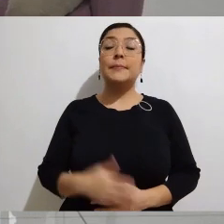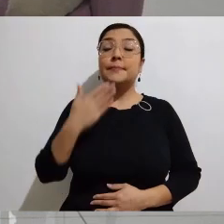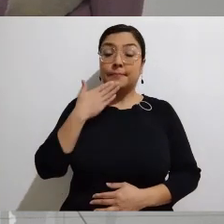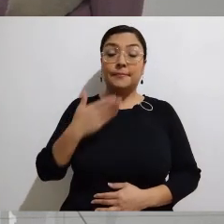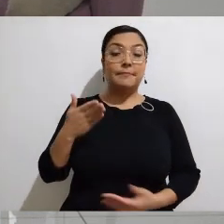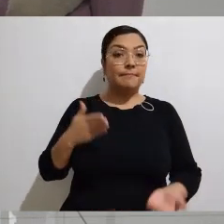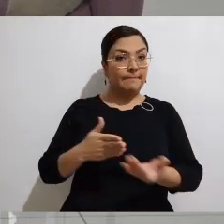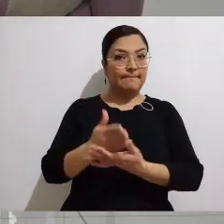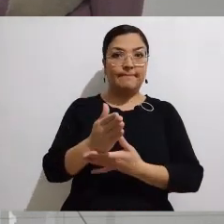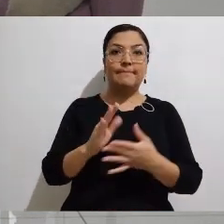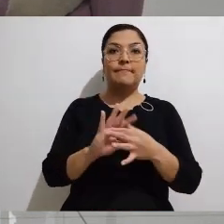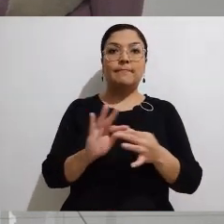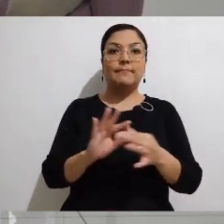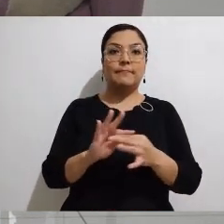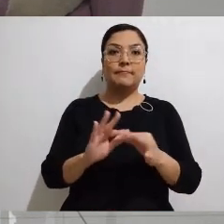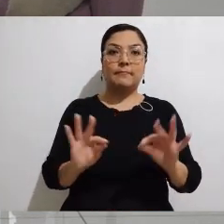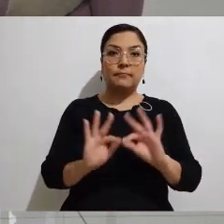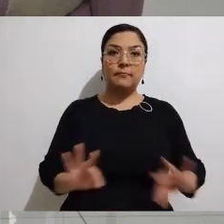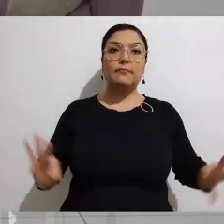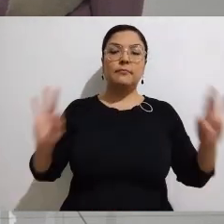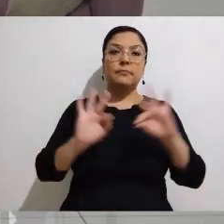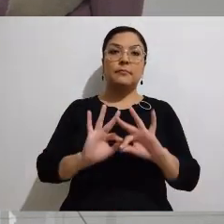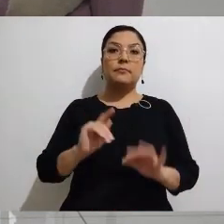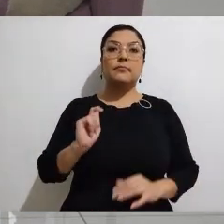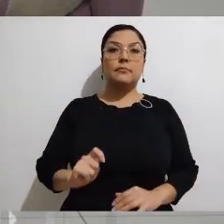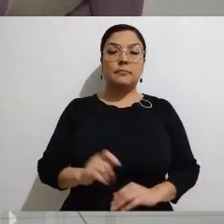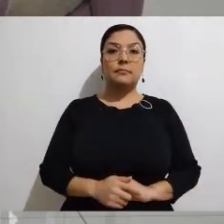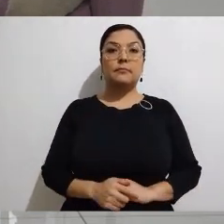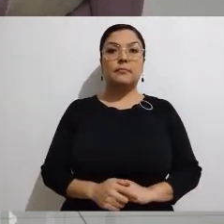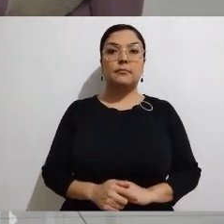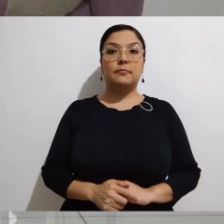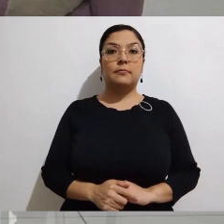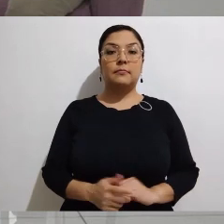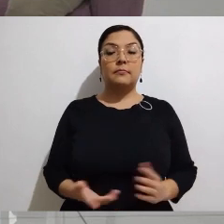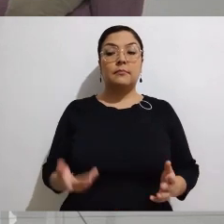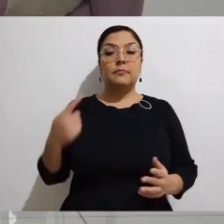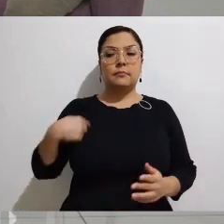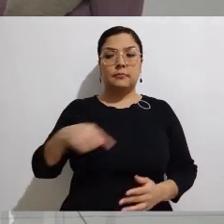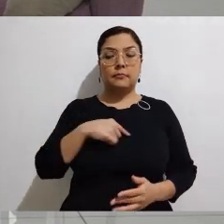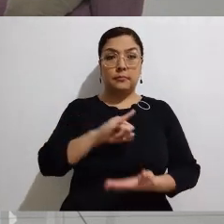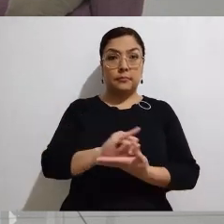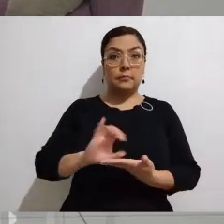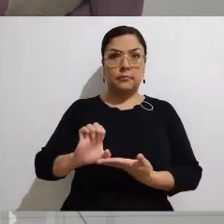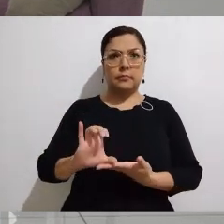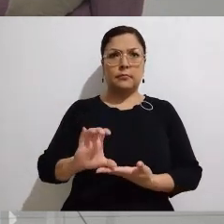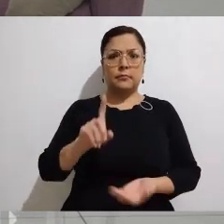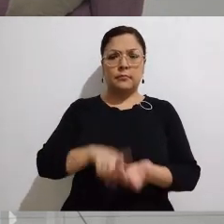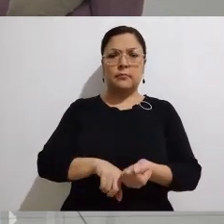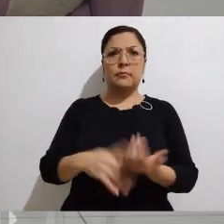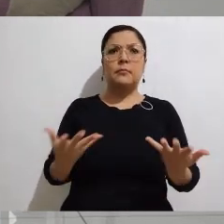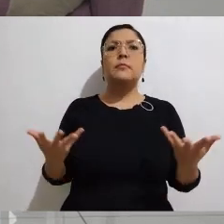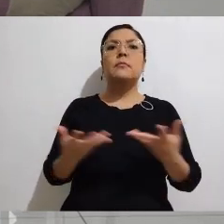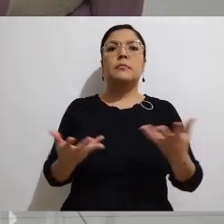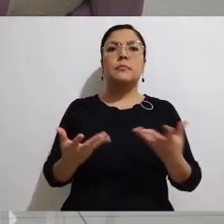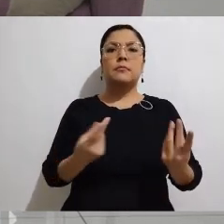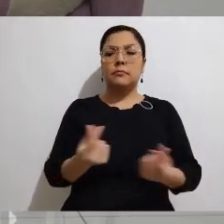ya directo a este tema porque es bien importante cómo nos estamos preparando hacia el interior del instituto, porque normalmente el